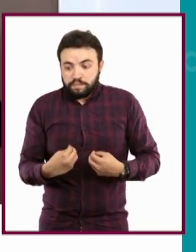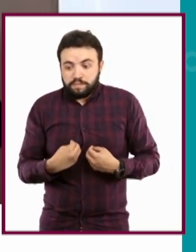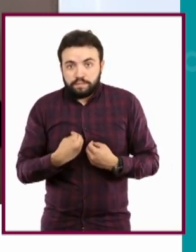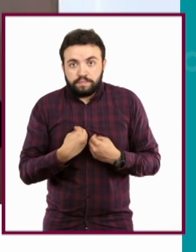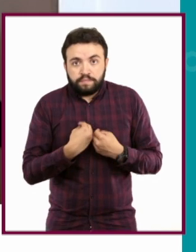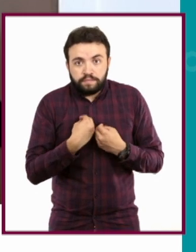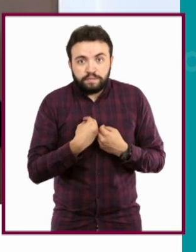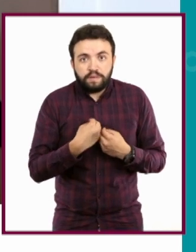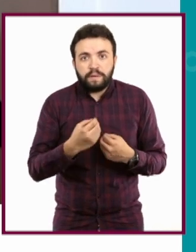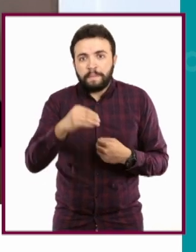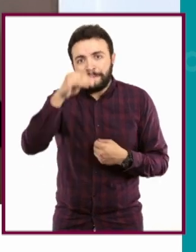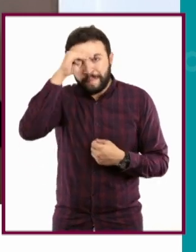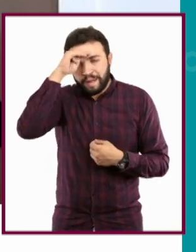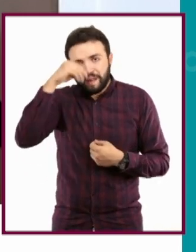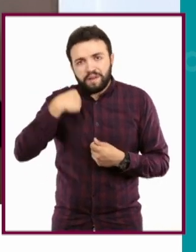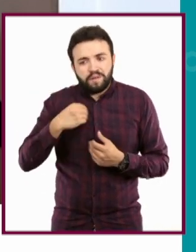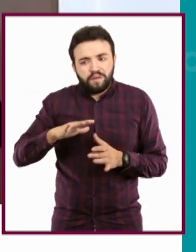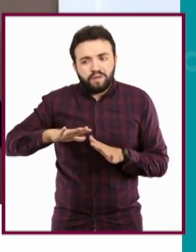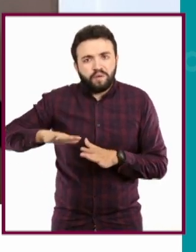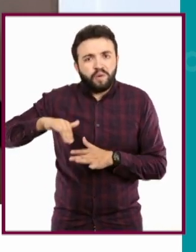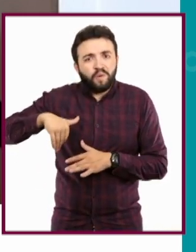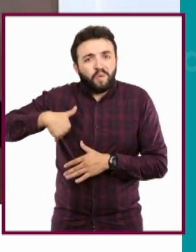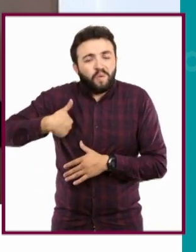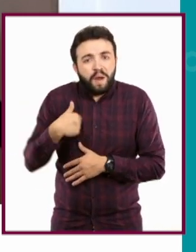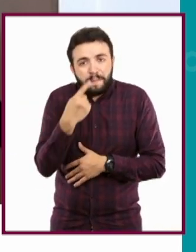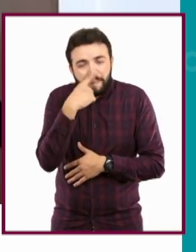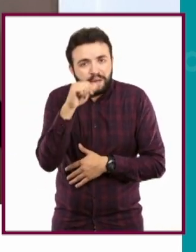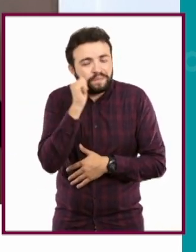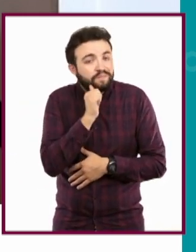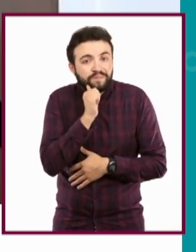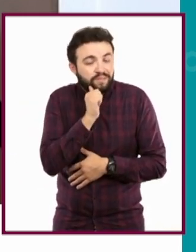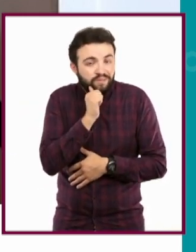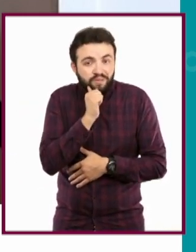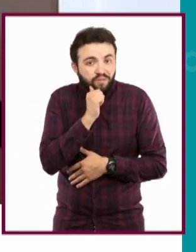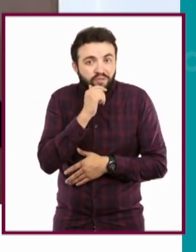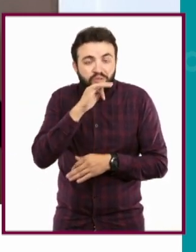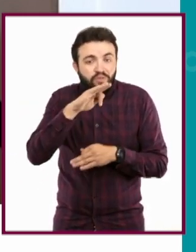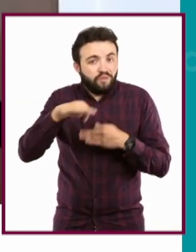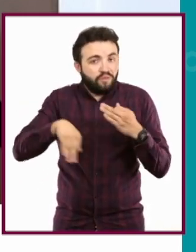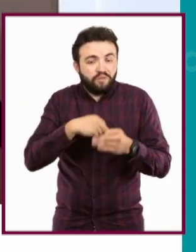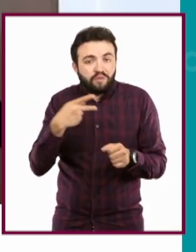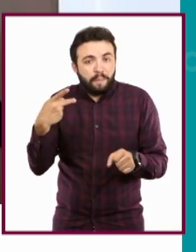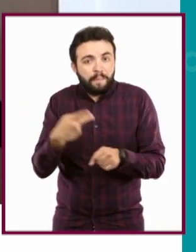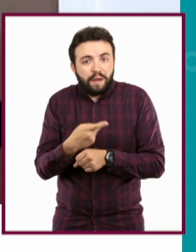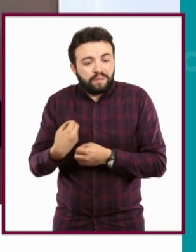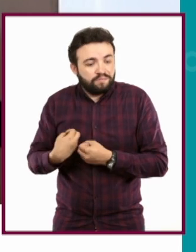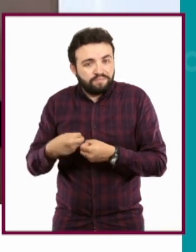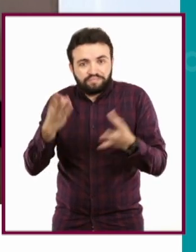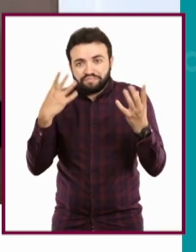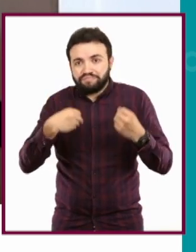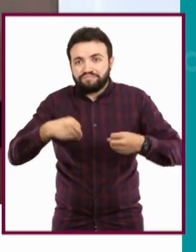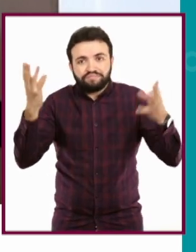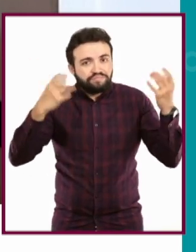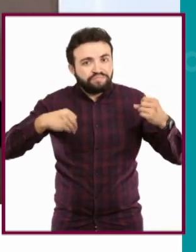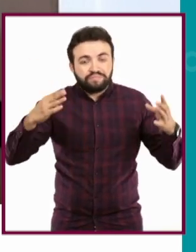a enfrentar lo que venga porque sabemos que todas las alegrías van a pasar y también todos los dolores y todas las